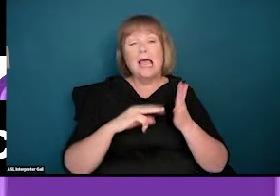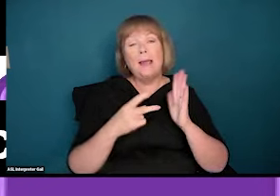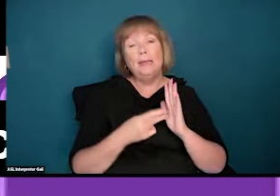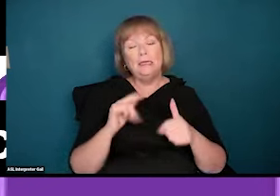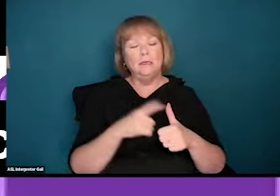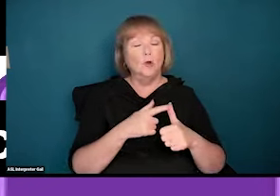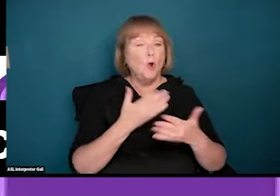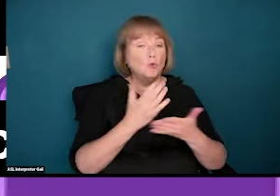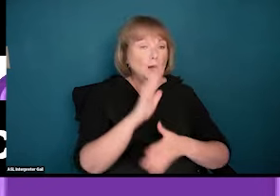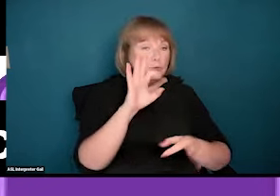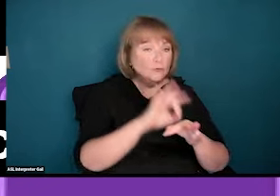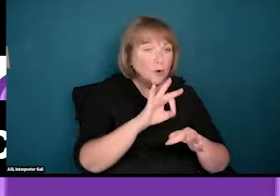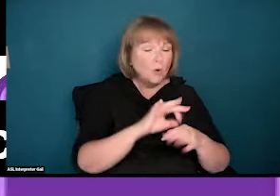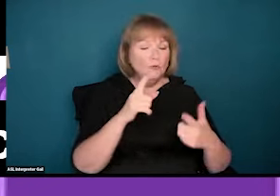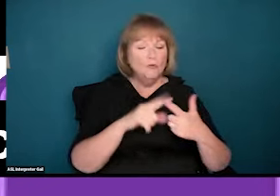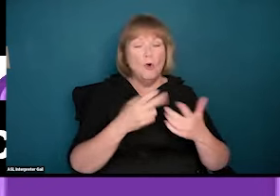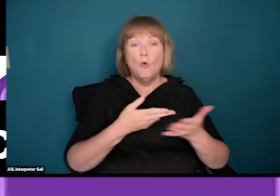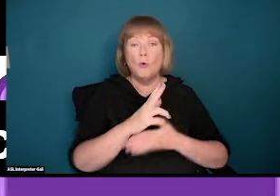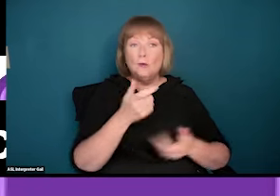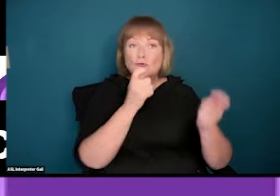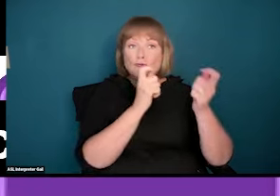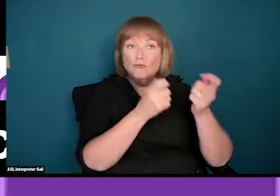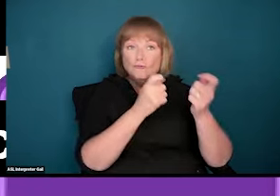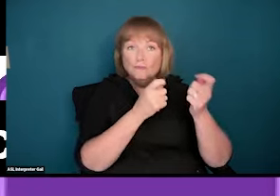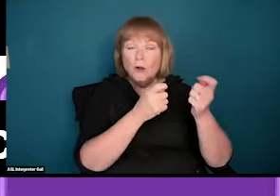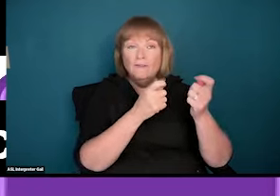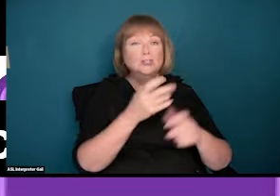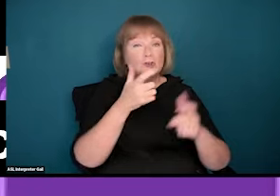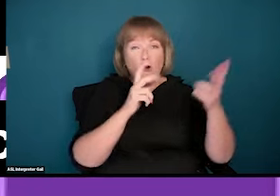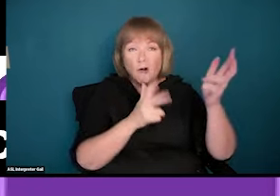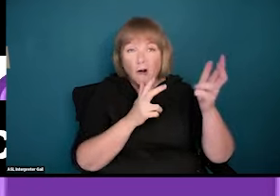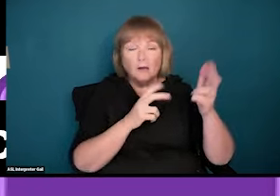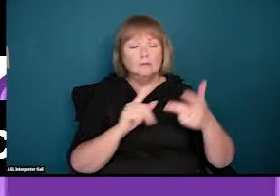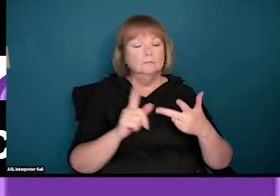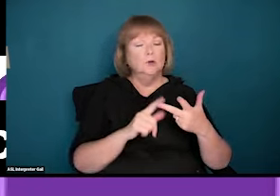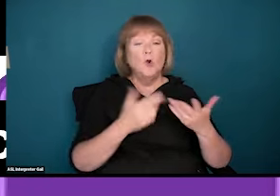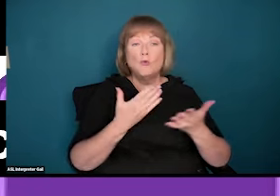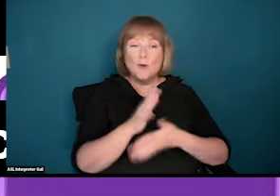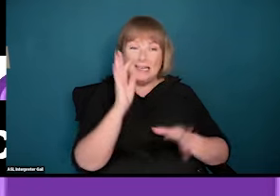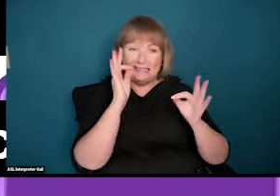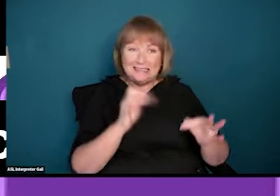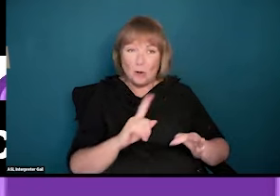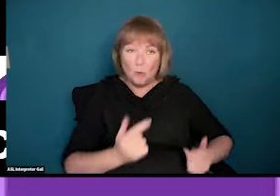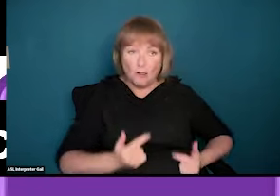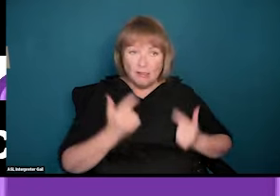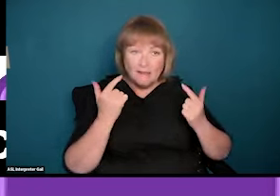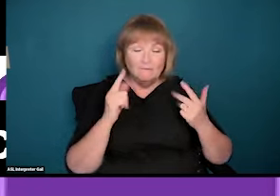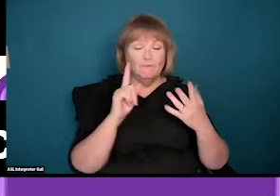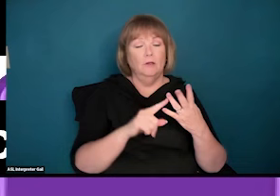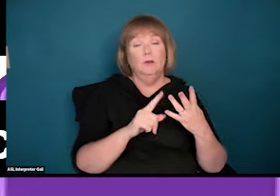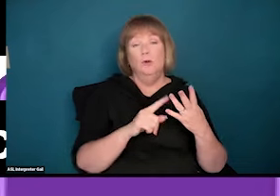derechos civiles le está tomando a usted, le está arrancando a usted al individuo? Puede